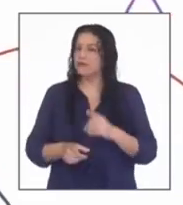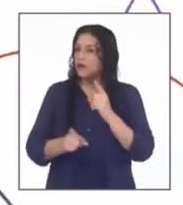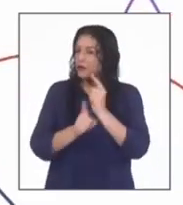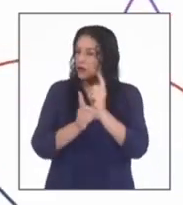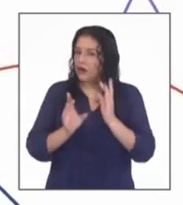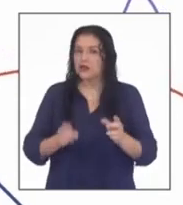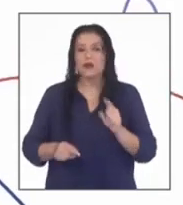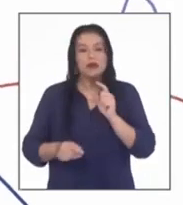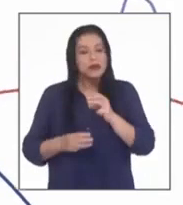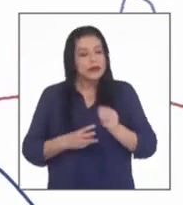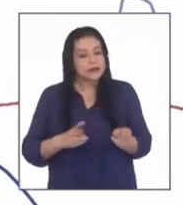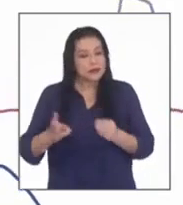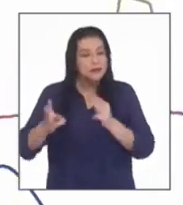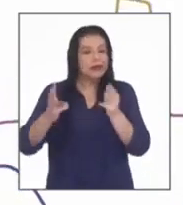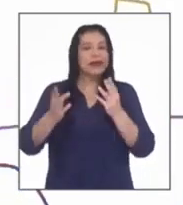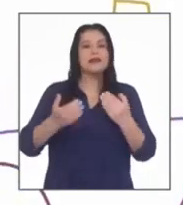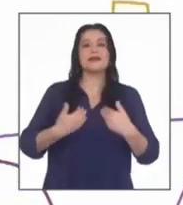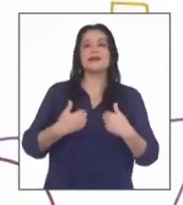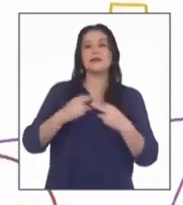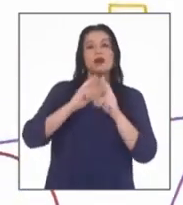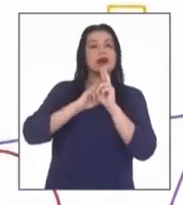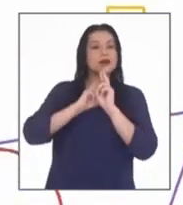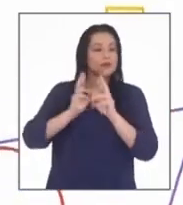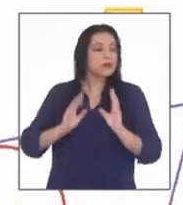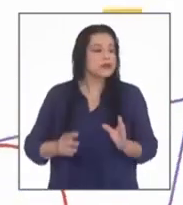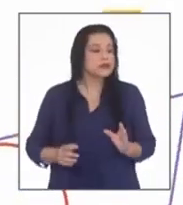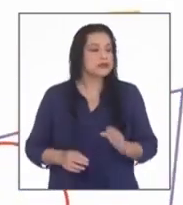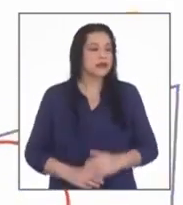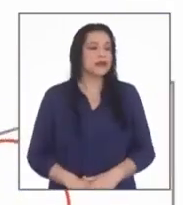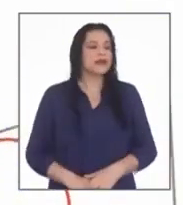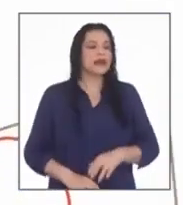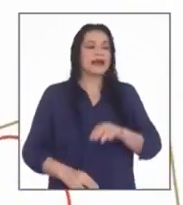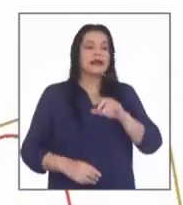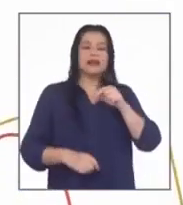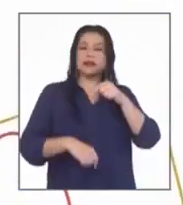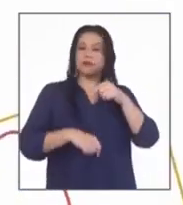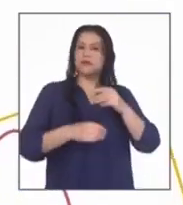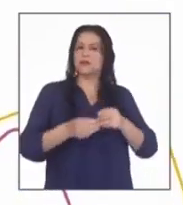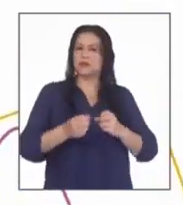esta forma llegamos a la respuesta. Yendo a